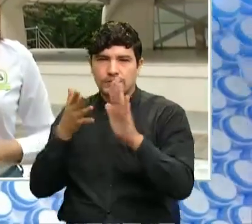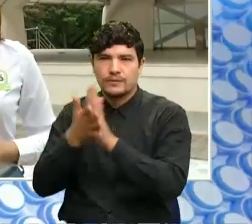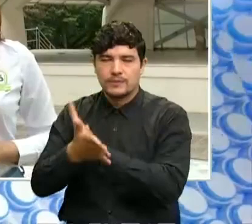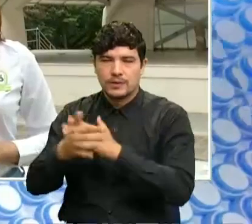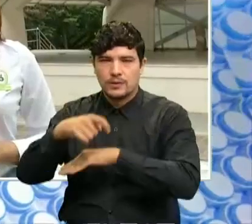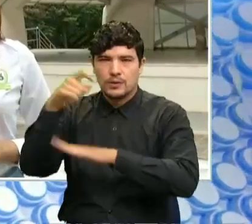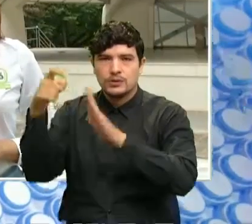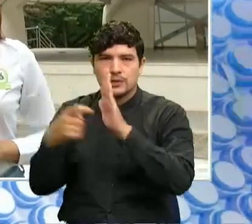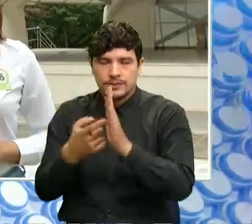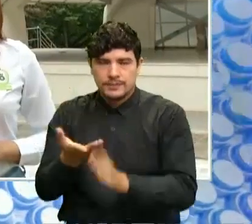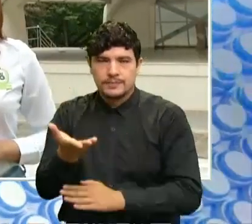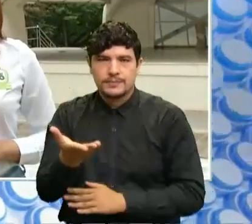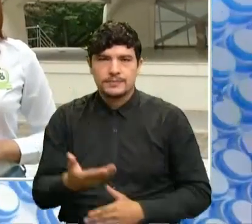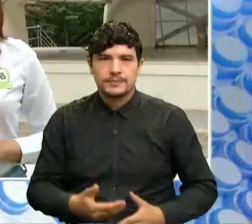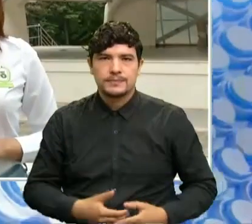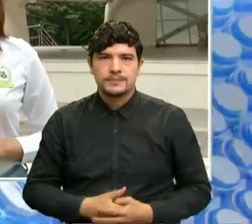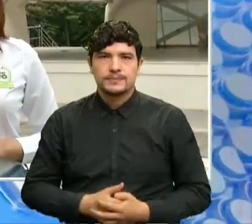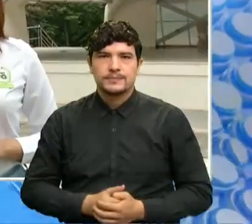metropolitana?